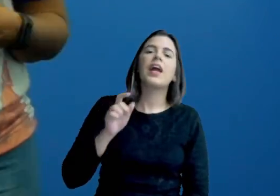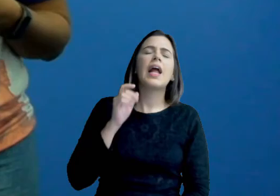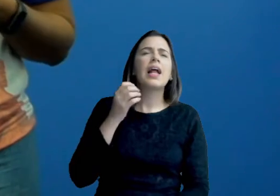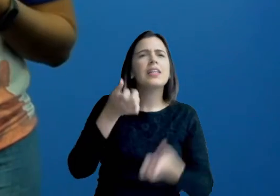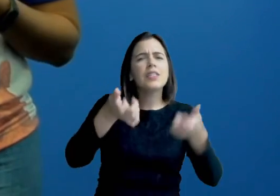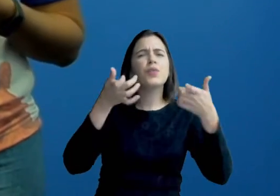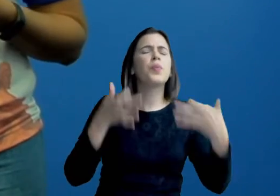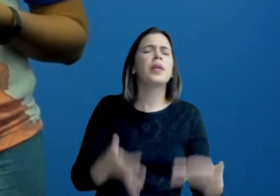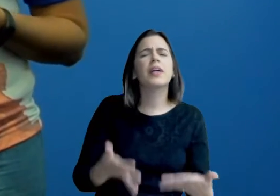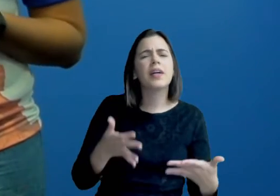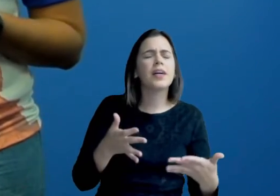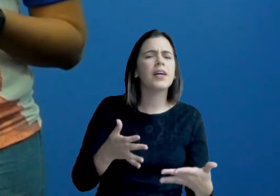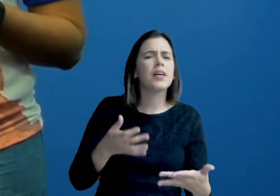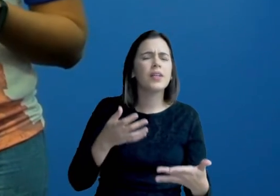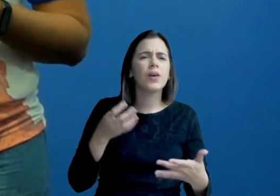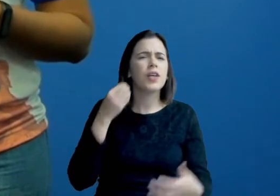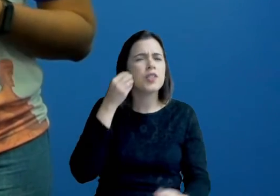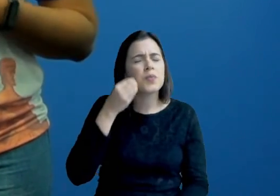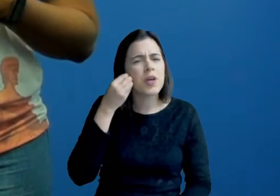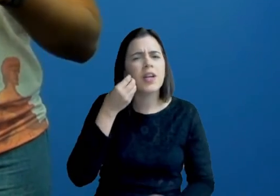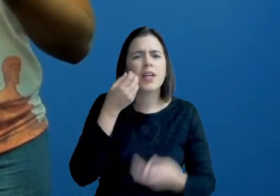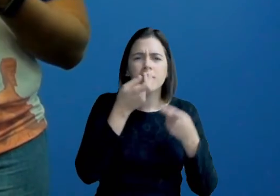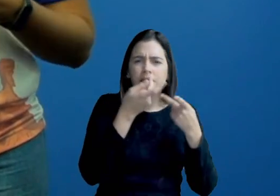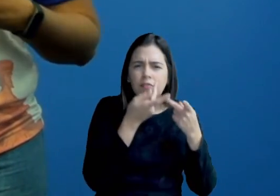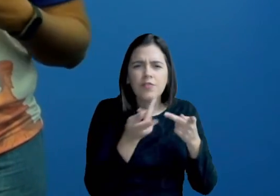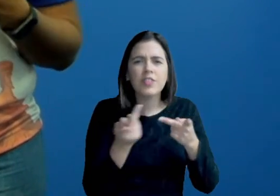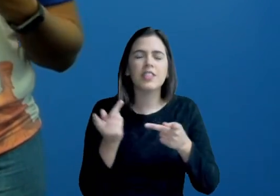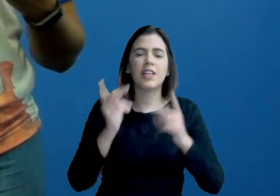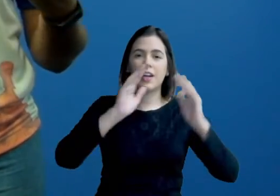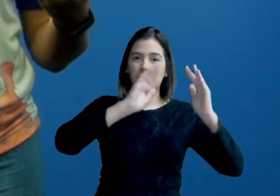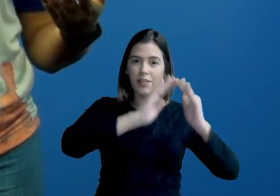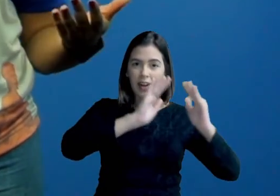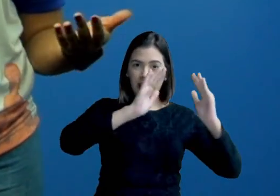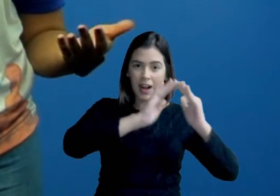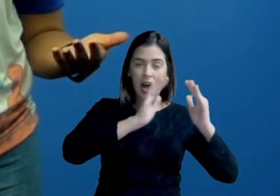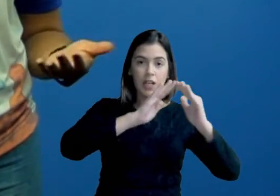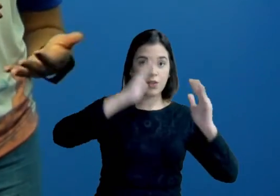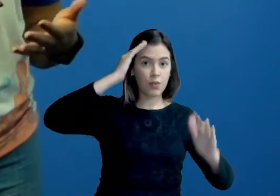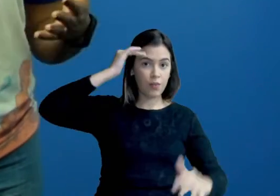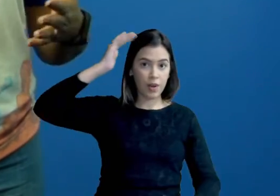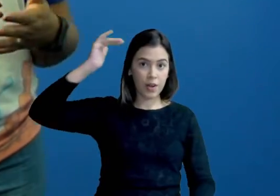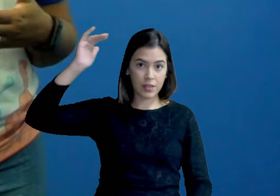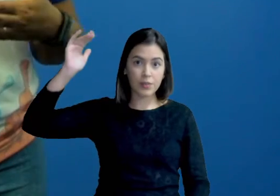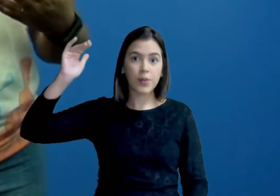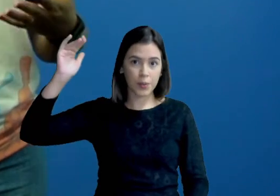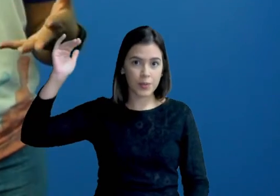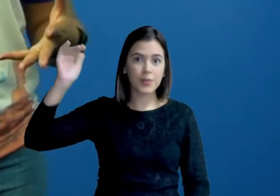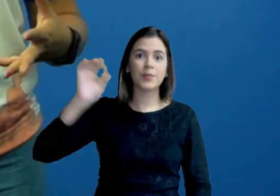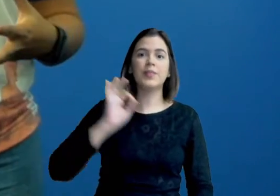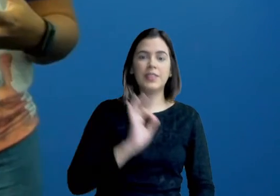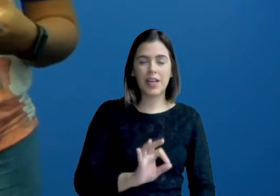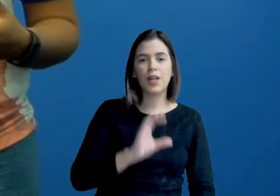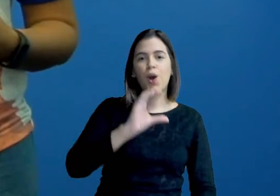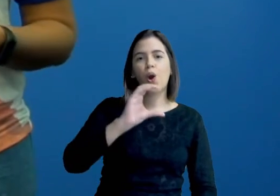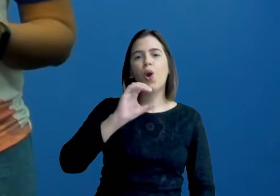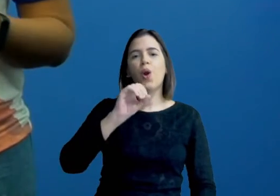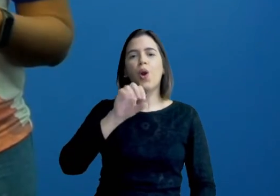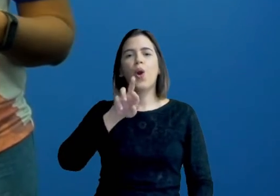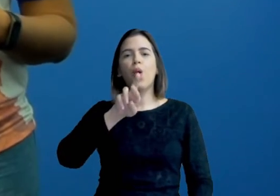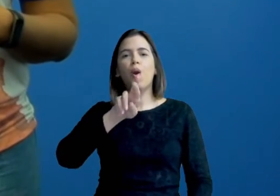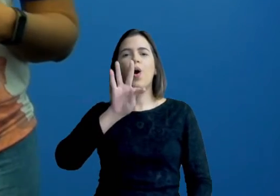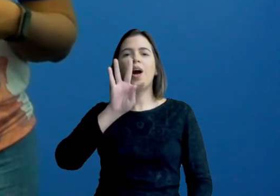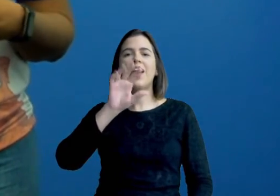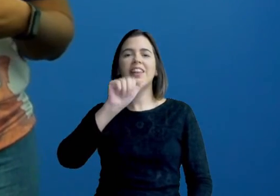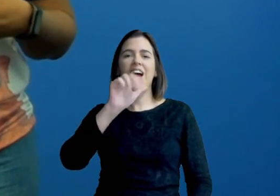contando a experiência dele ao visitar a casa de um famoso autor argentino, que é Cortázar, certo?